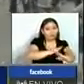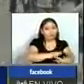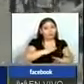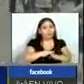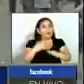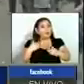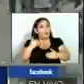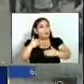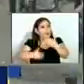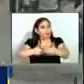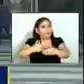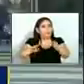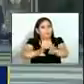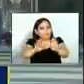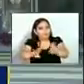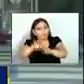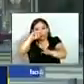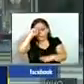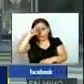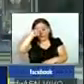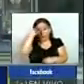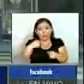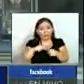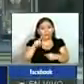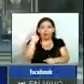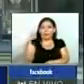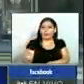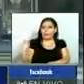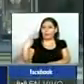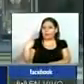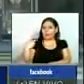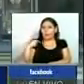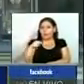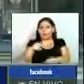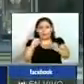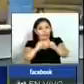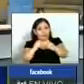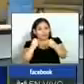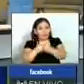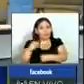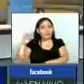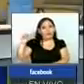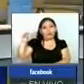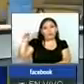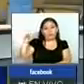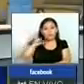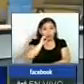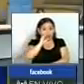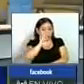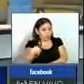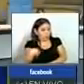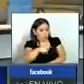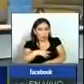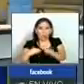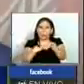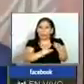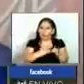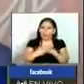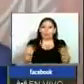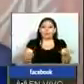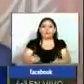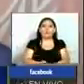avanza La repertura económica En Perú Destaca el director De la Organización Mundial de la Salud Es importante Que todos estemos En la misma página